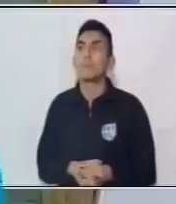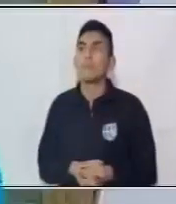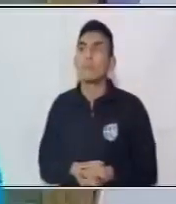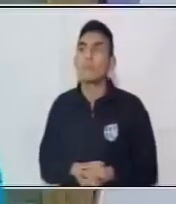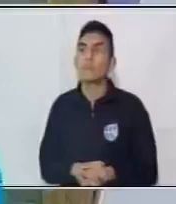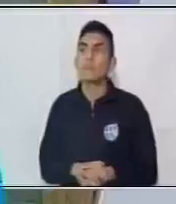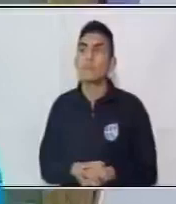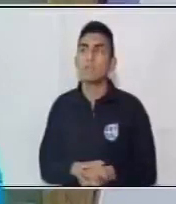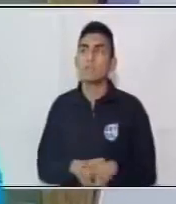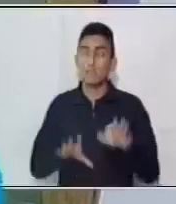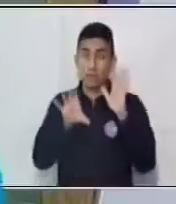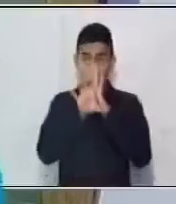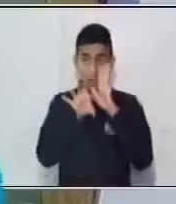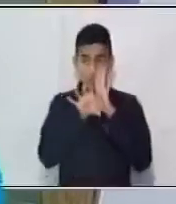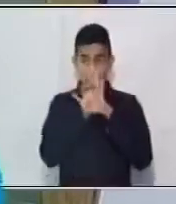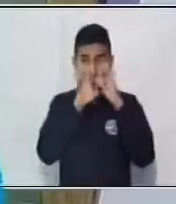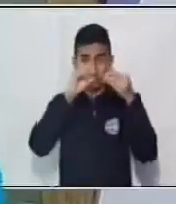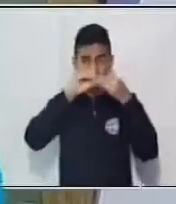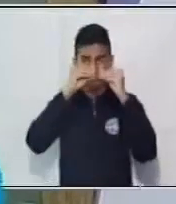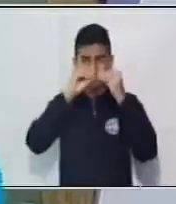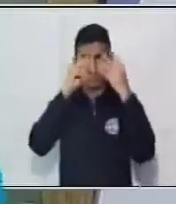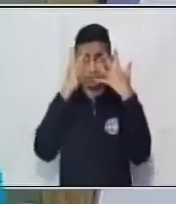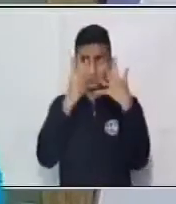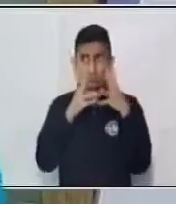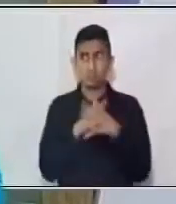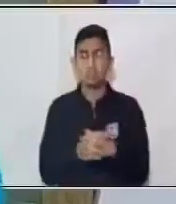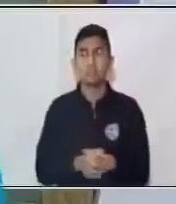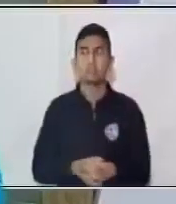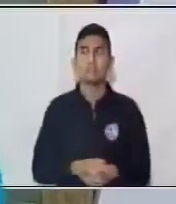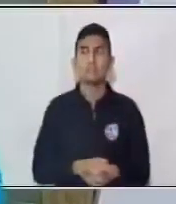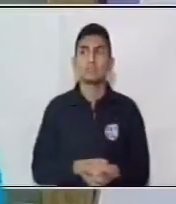el 7, si son números primos,